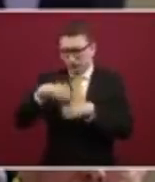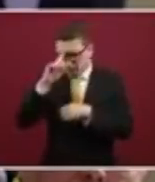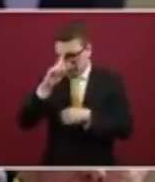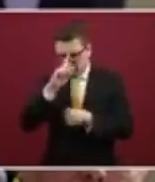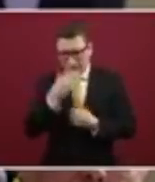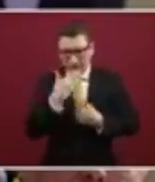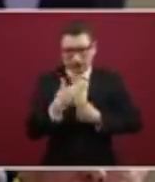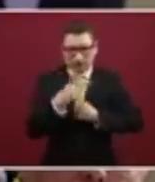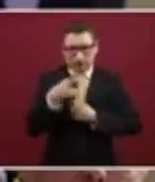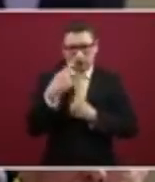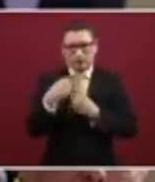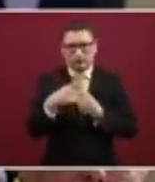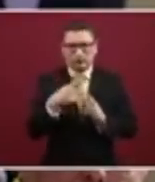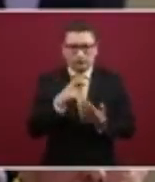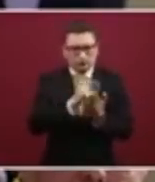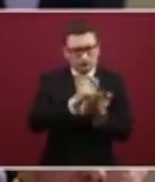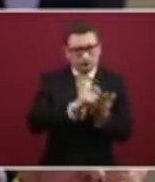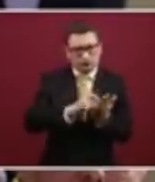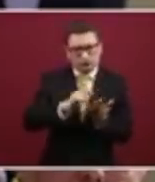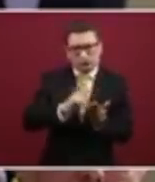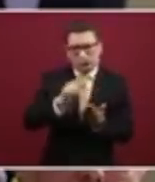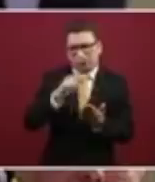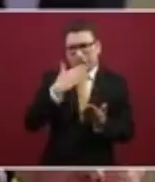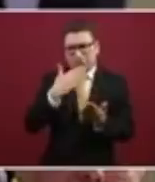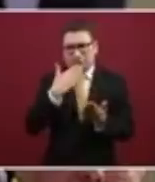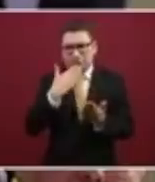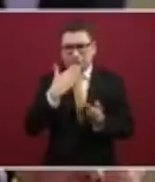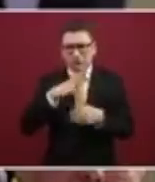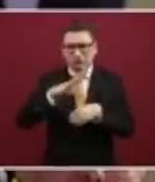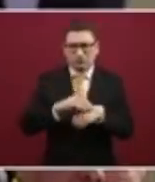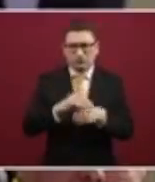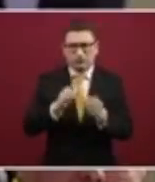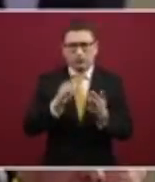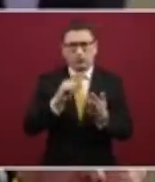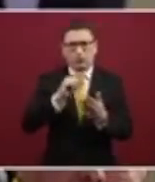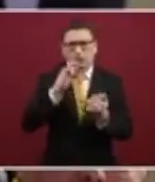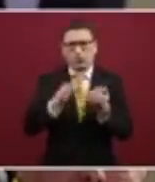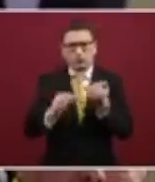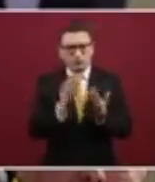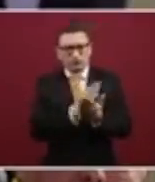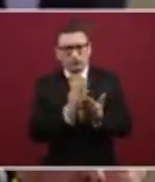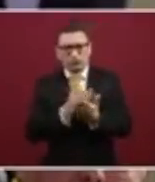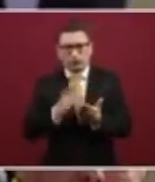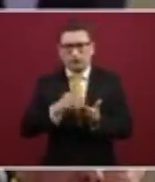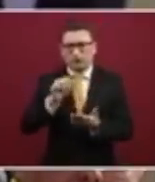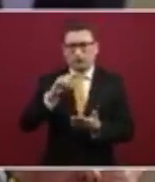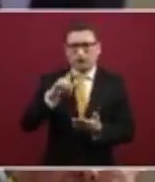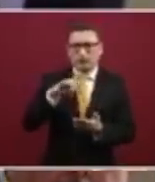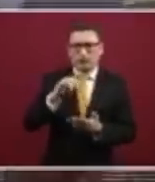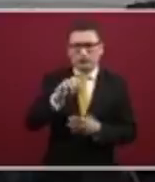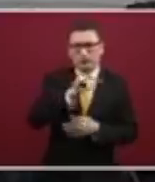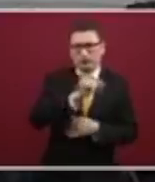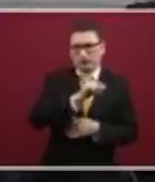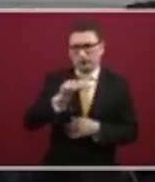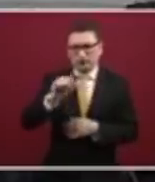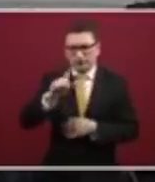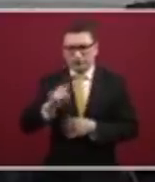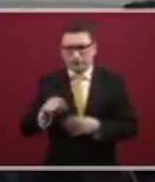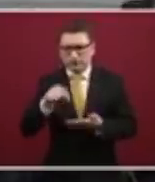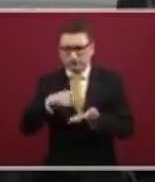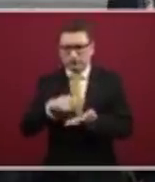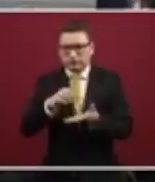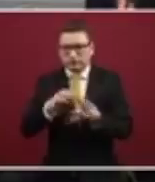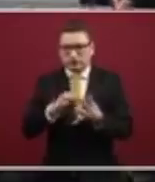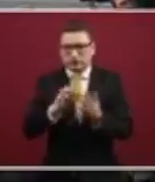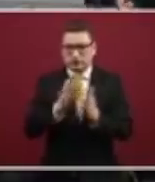es una biografía, diría yo, autorizada. En el último bloque que dice AMLO de la A a la Z, hay una parte que el